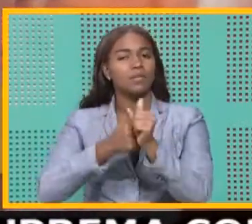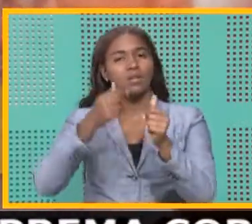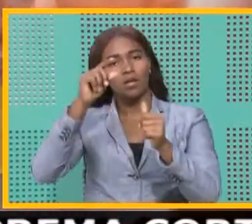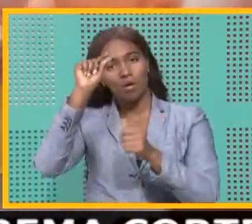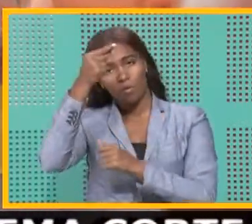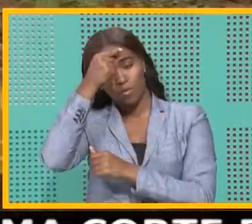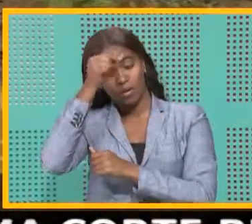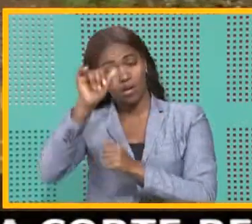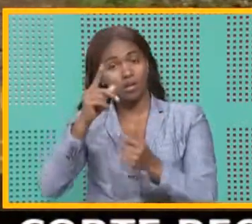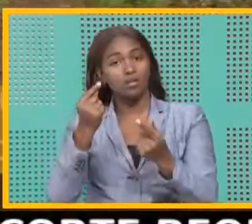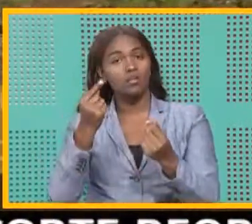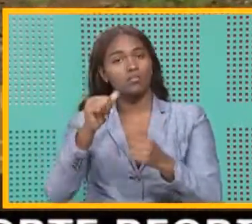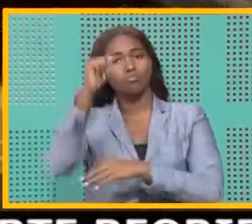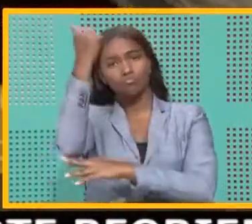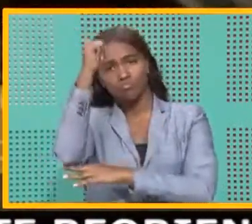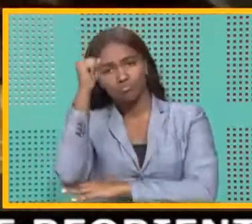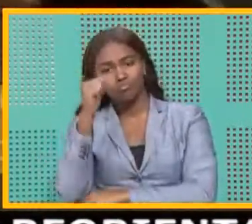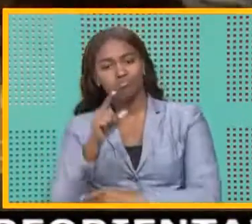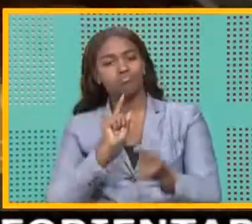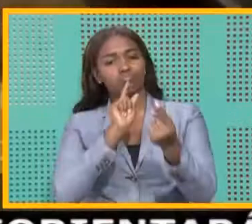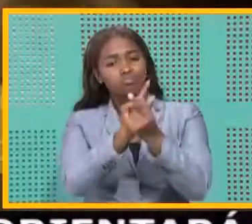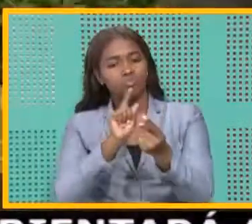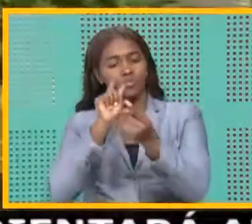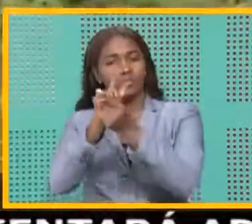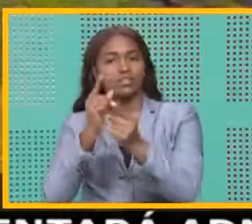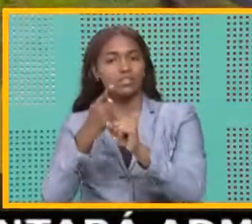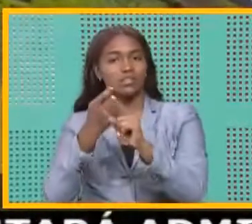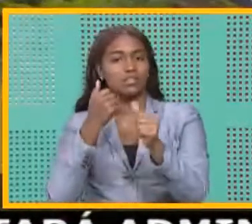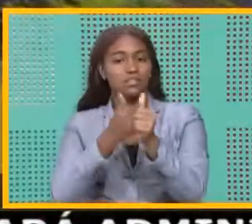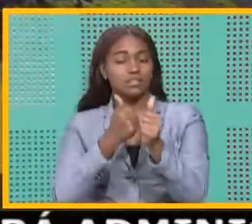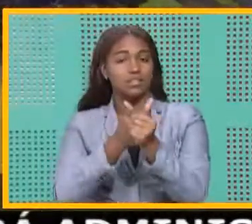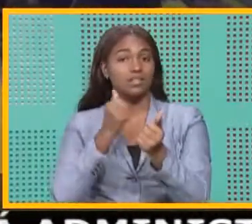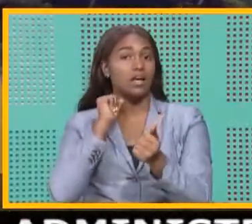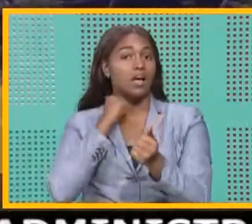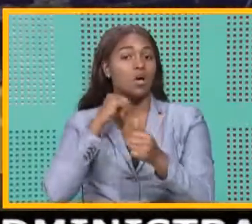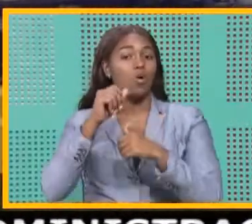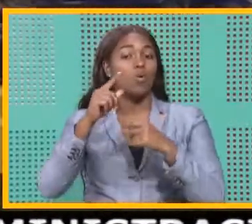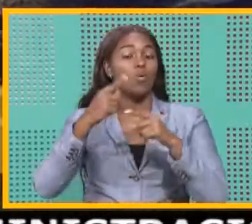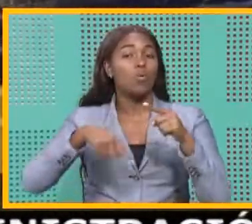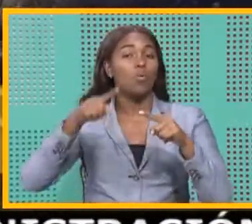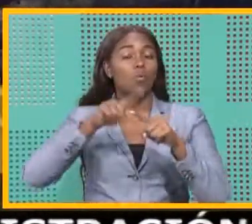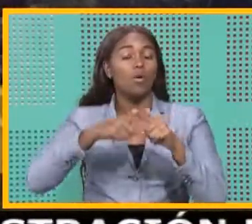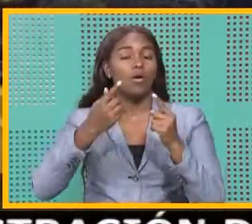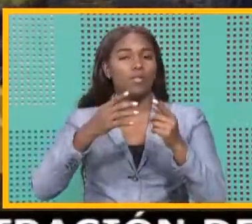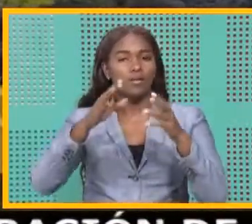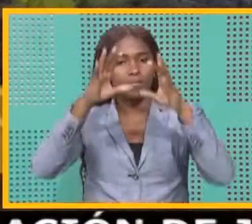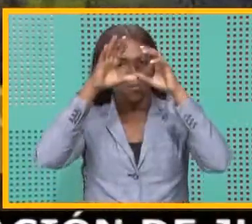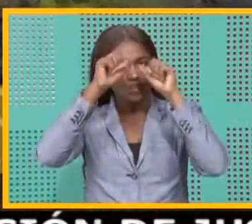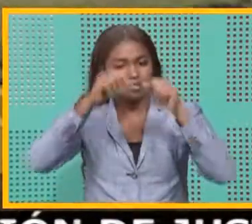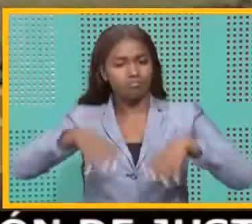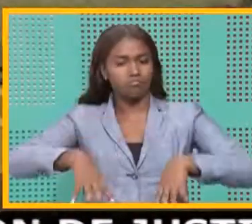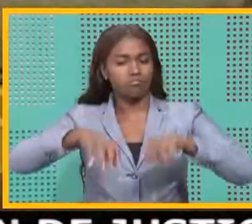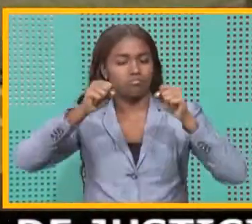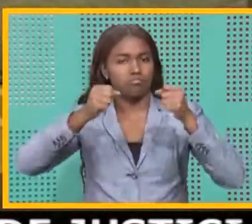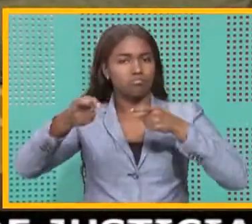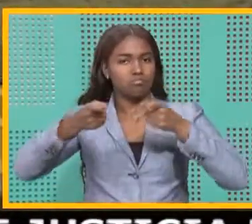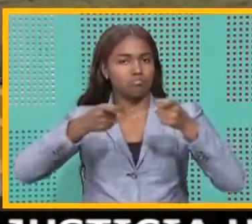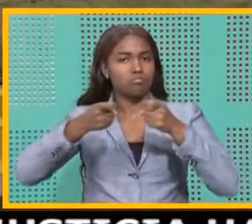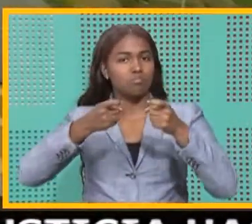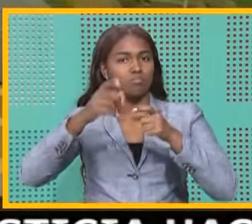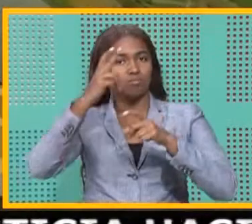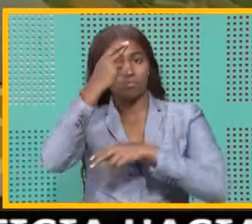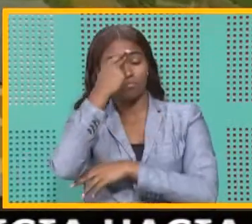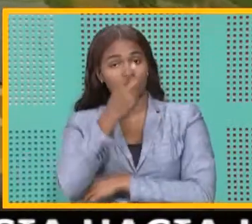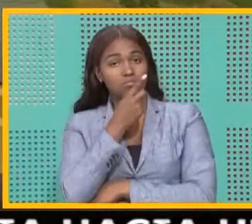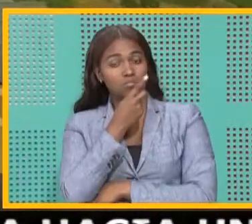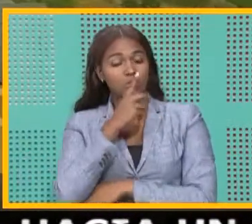se realizan cada domingo desde el 16 de agosto, cuando Medina asumió la presidencia de la República. Desde entonces,